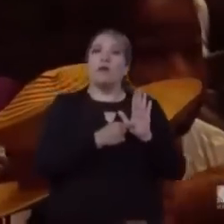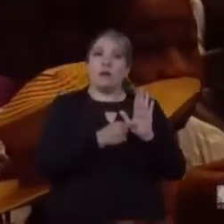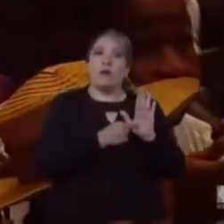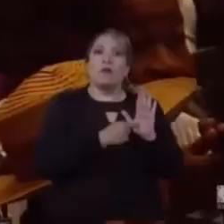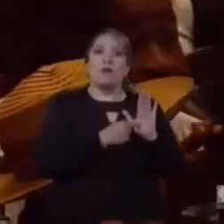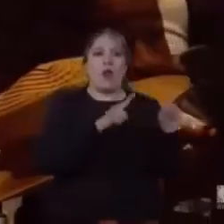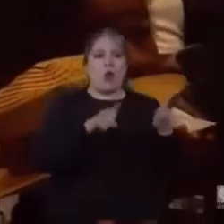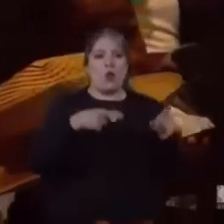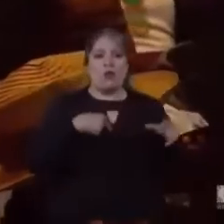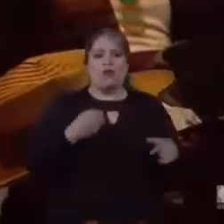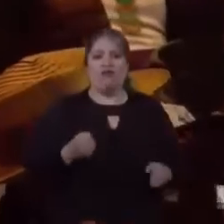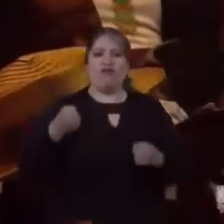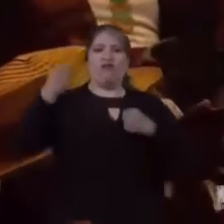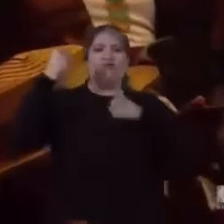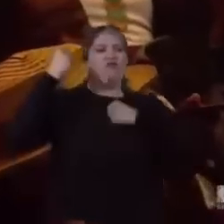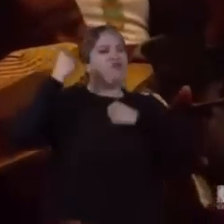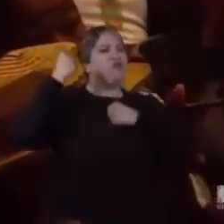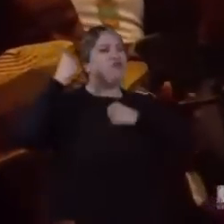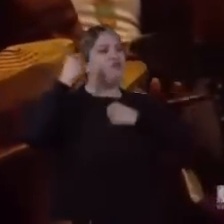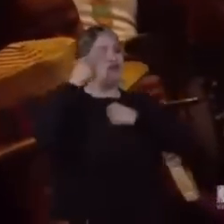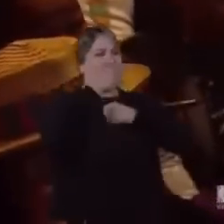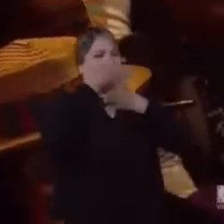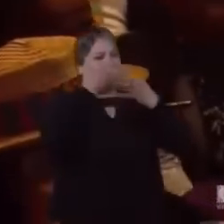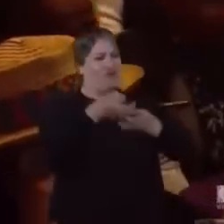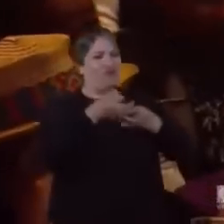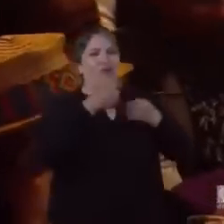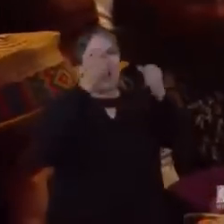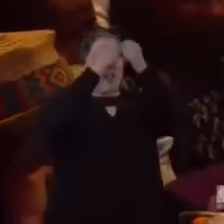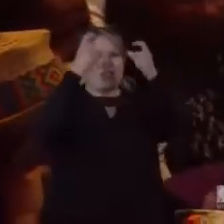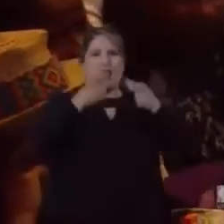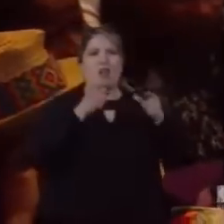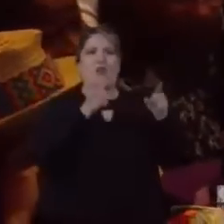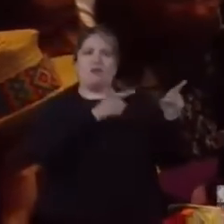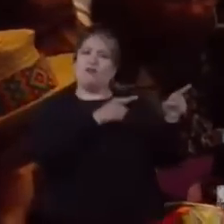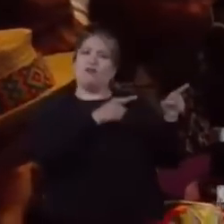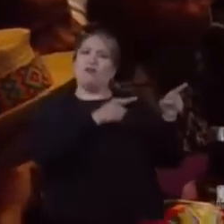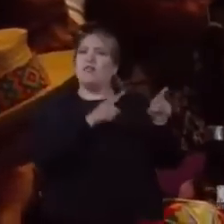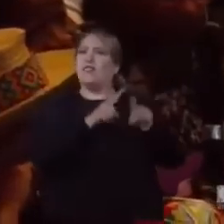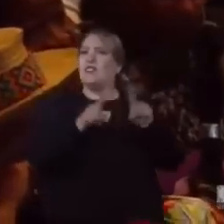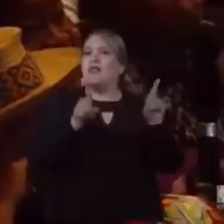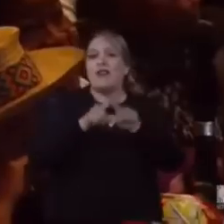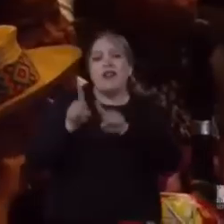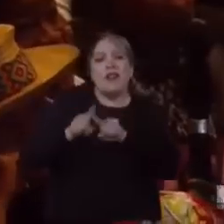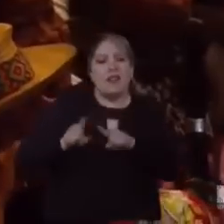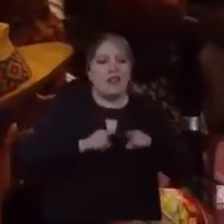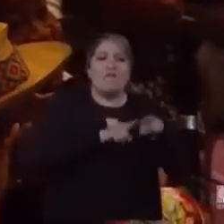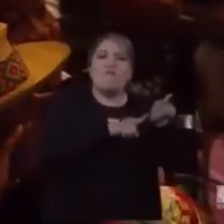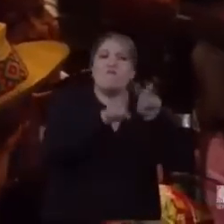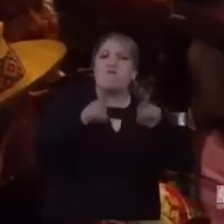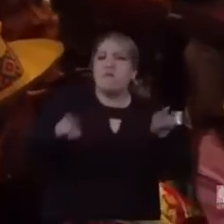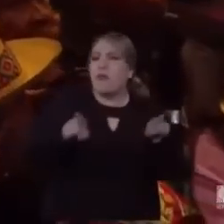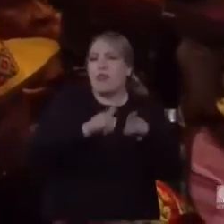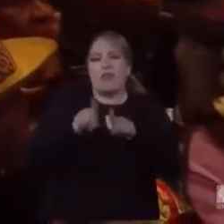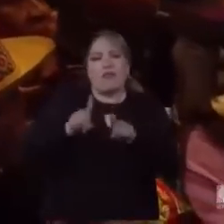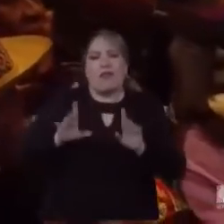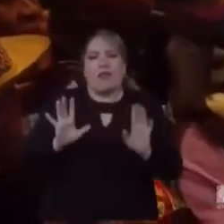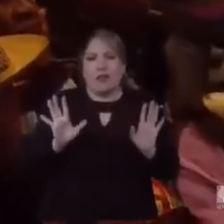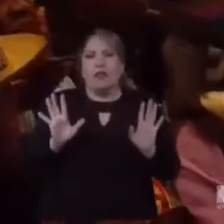en armas y negaron la legitimidad del Estado. Y son diferentes según el lugar de cada quien en la